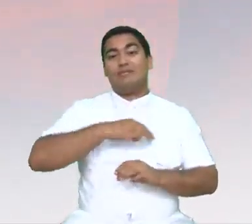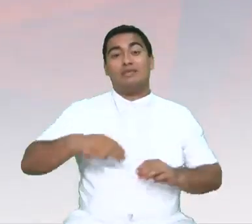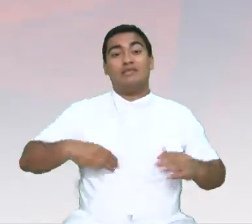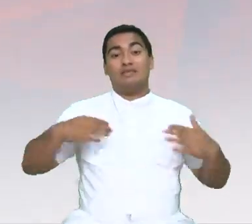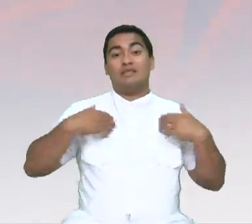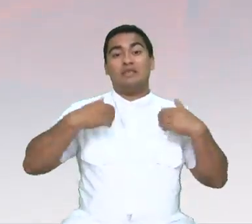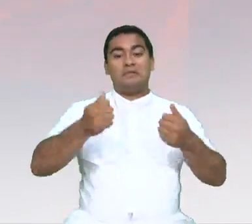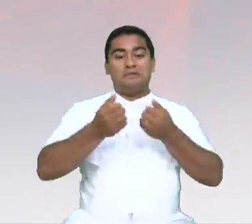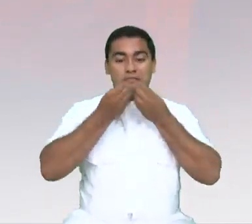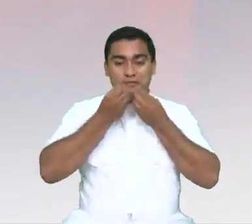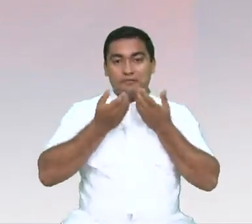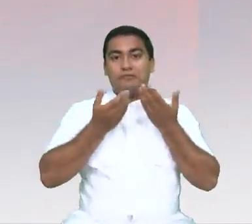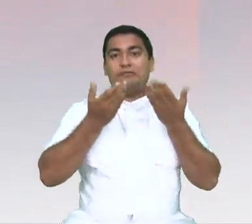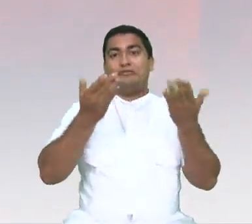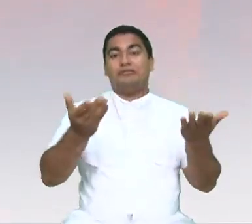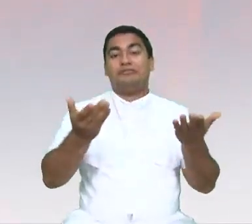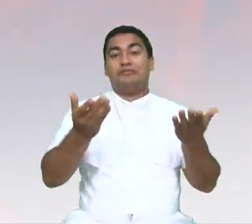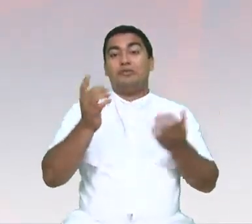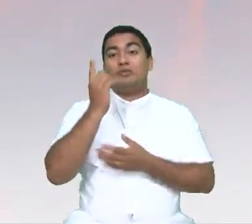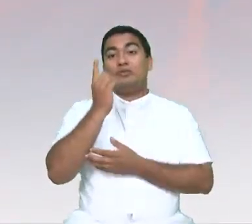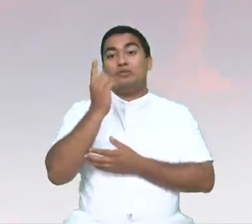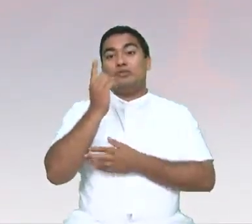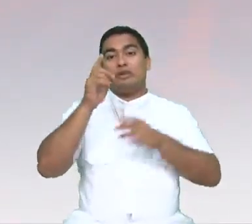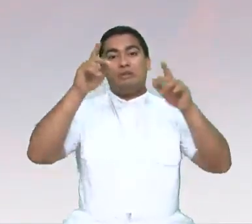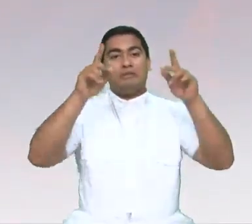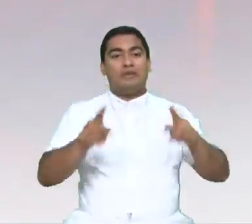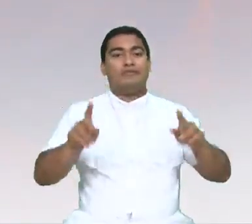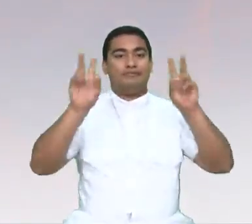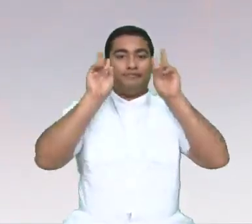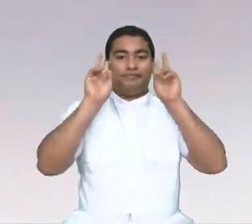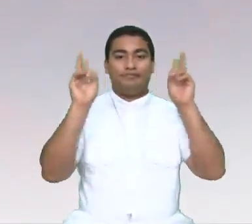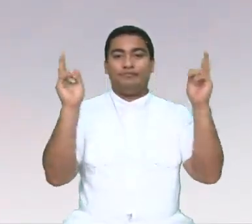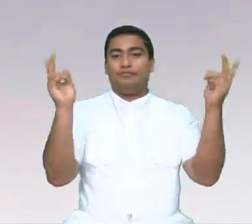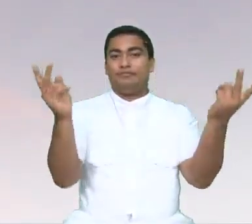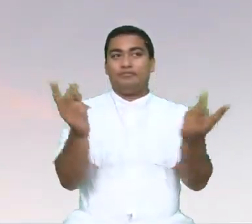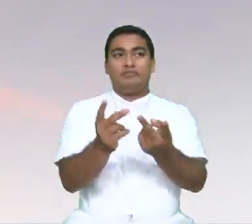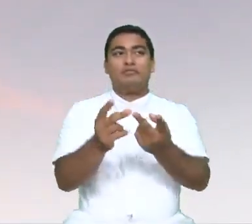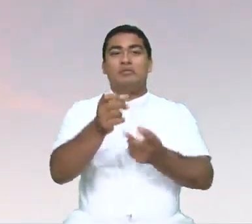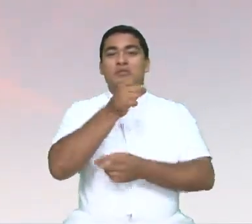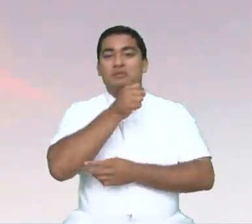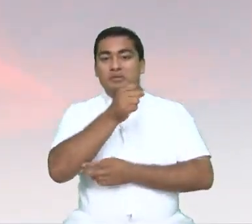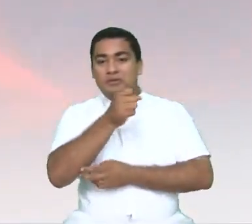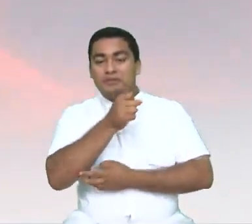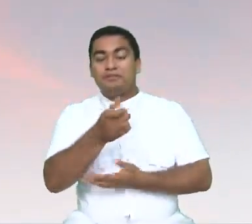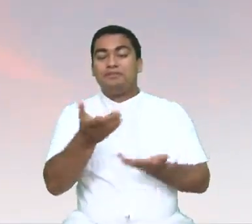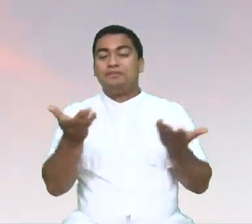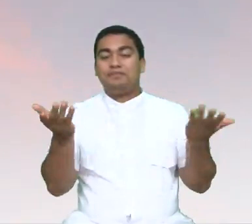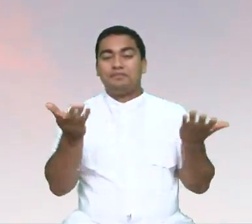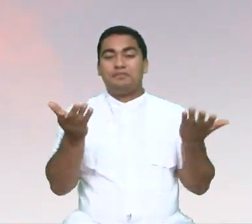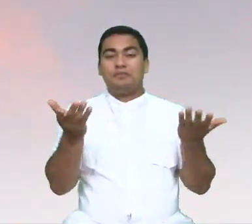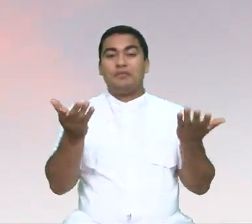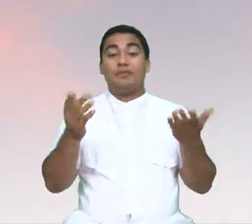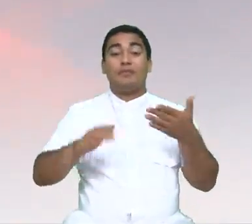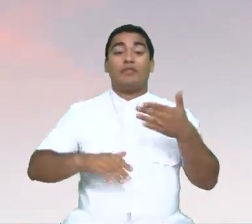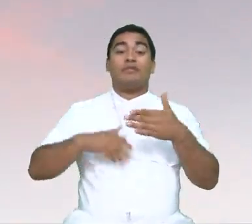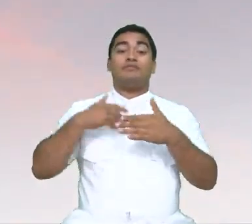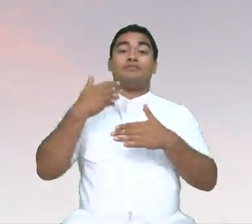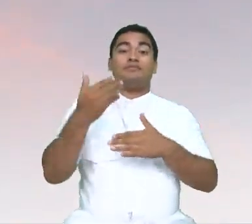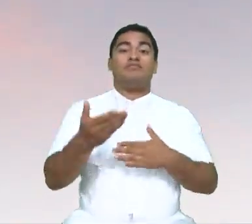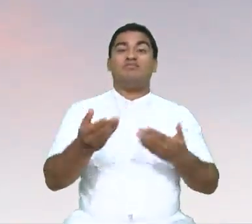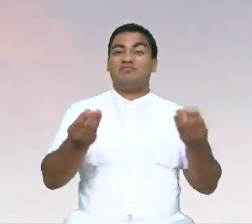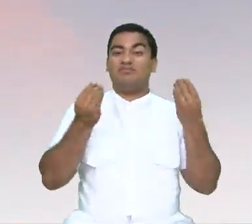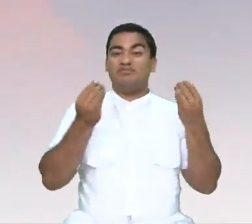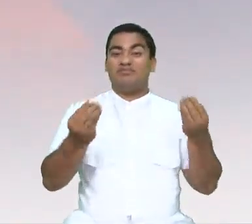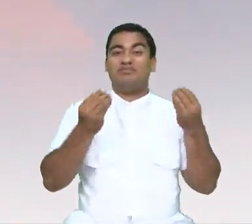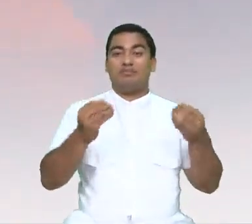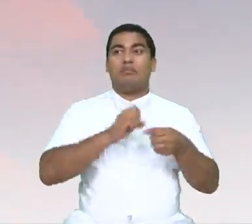su reporte. Un caso en el Vaticano también apareció en las noticias y luego el incremento